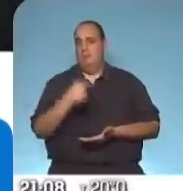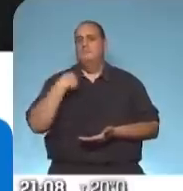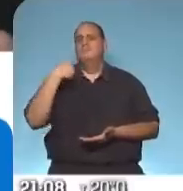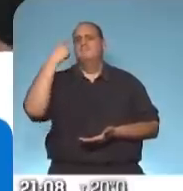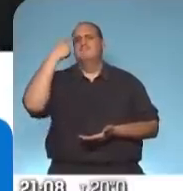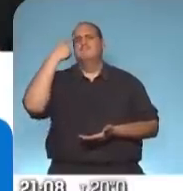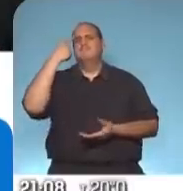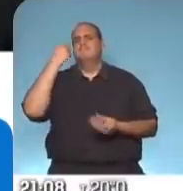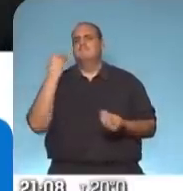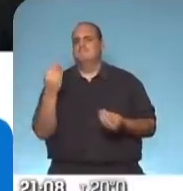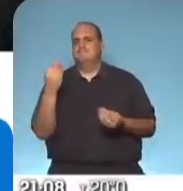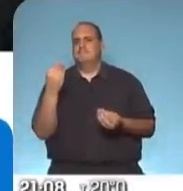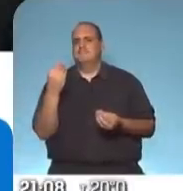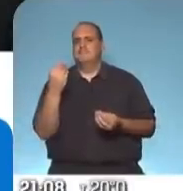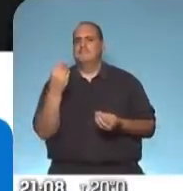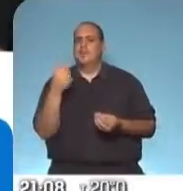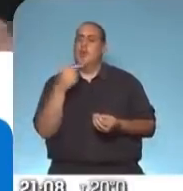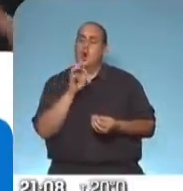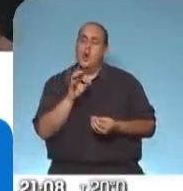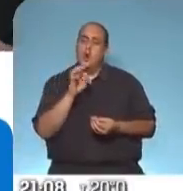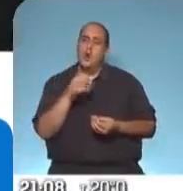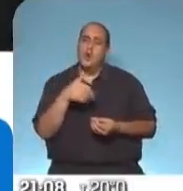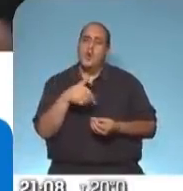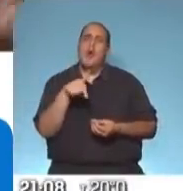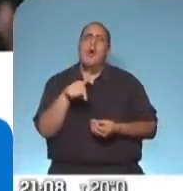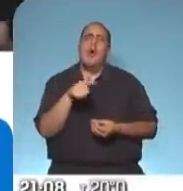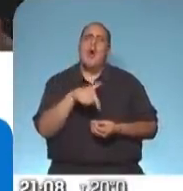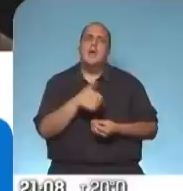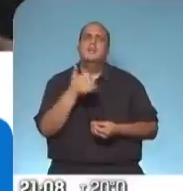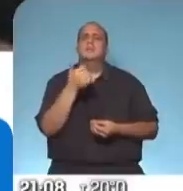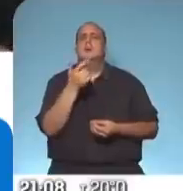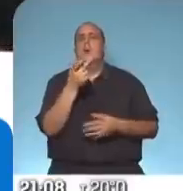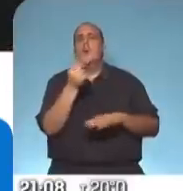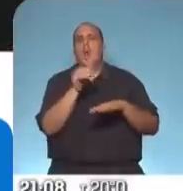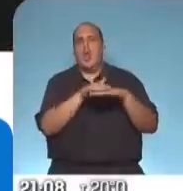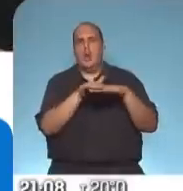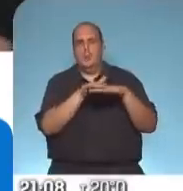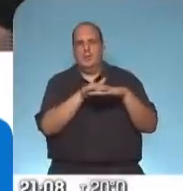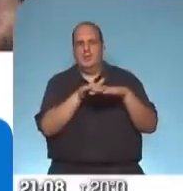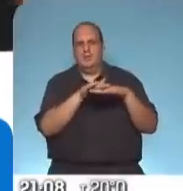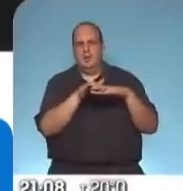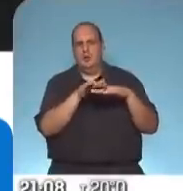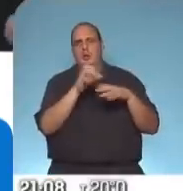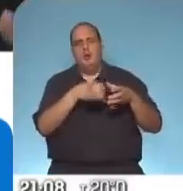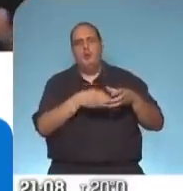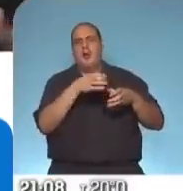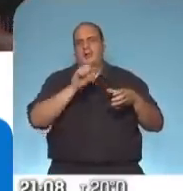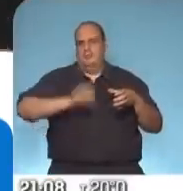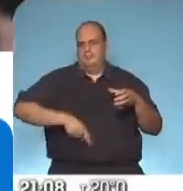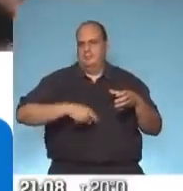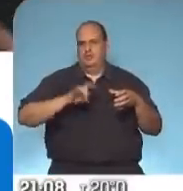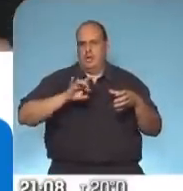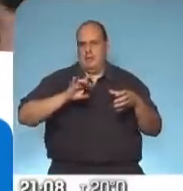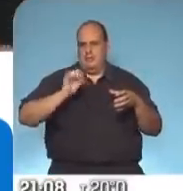se empieza a discutir si podemos establecer un precio sostén, o lo que se llama un barril criollo,